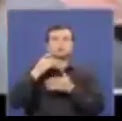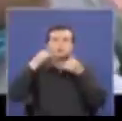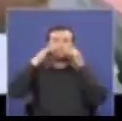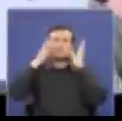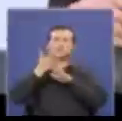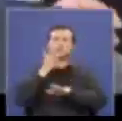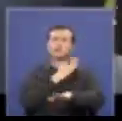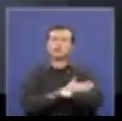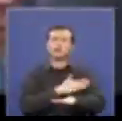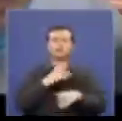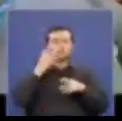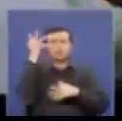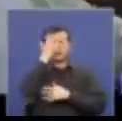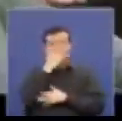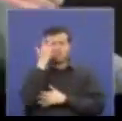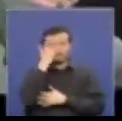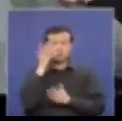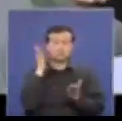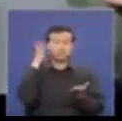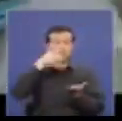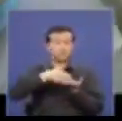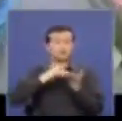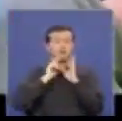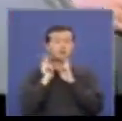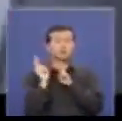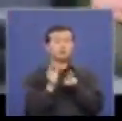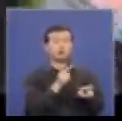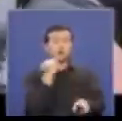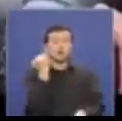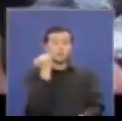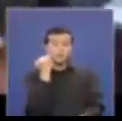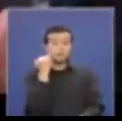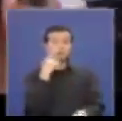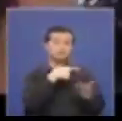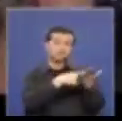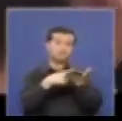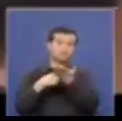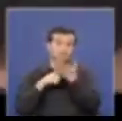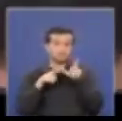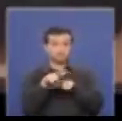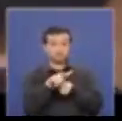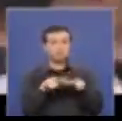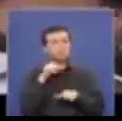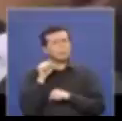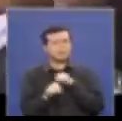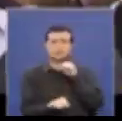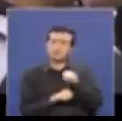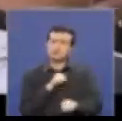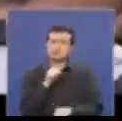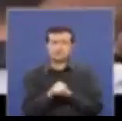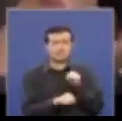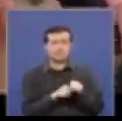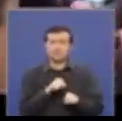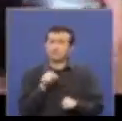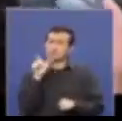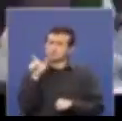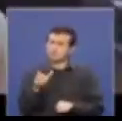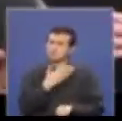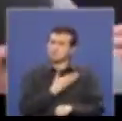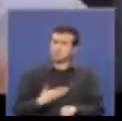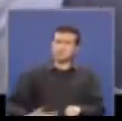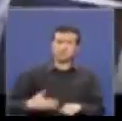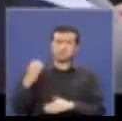de Tachina, pues teníamos que ir a Río Verde, donde era el gabinete, nuestro centro de alto rendimiento, y fuimos en bicicleta, ¿no? Y muy bien el